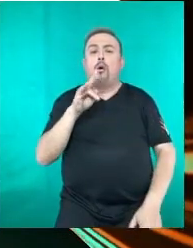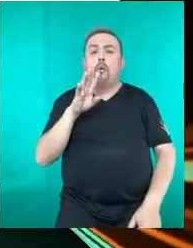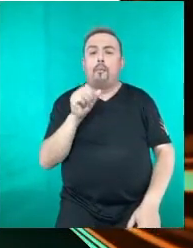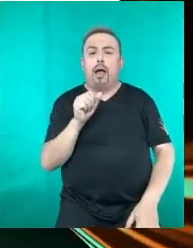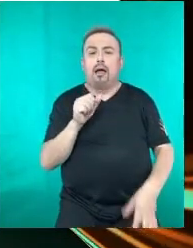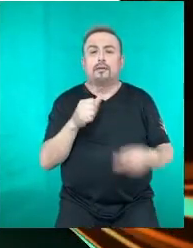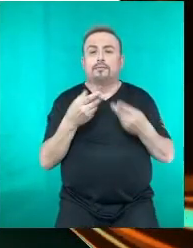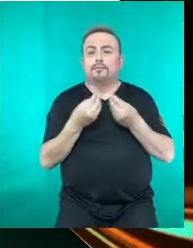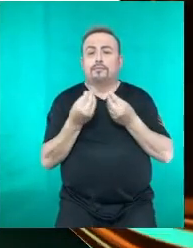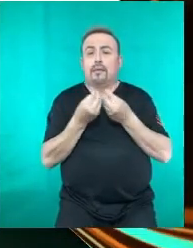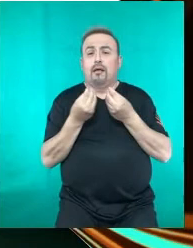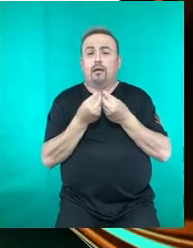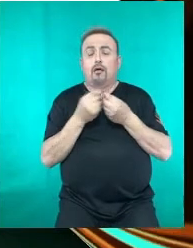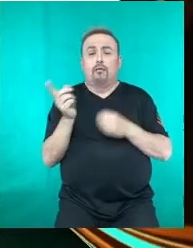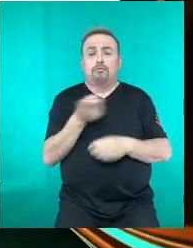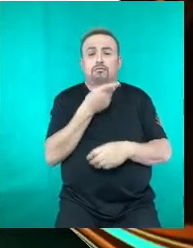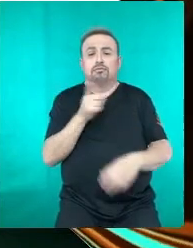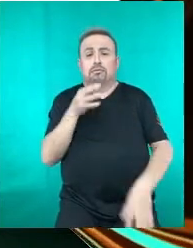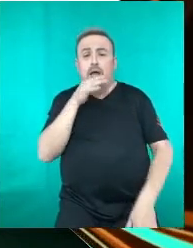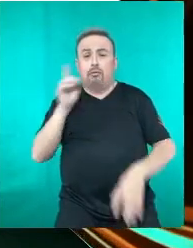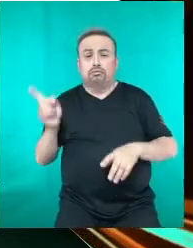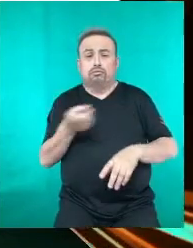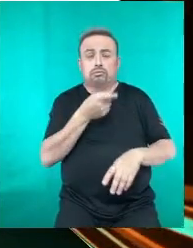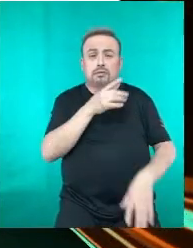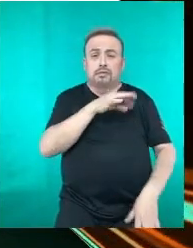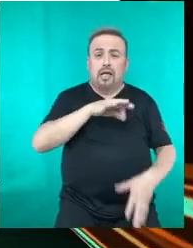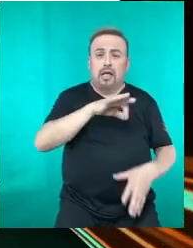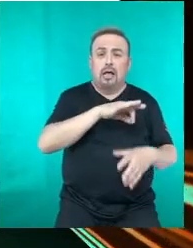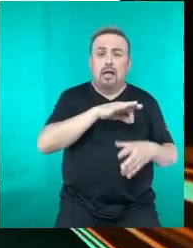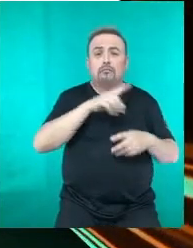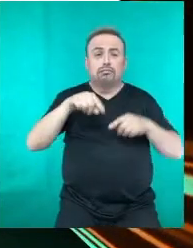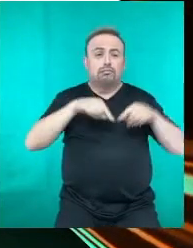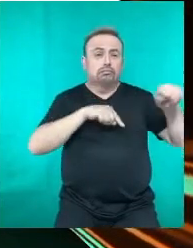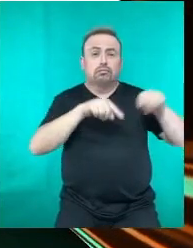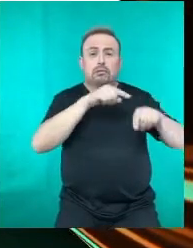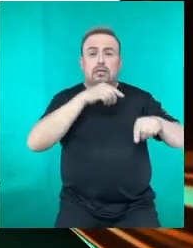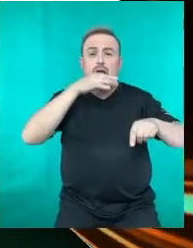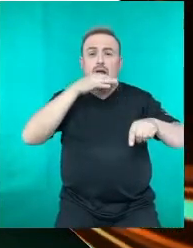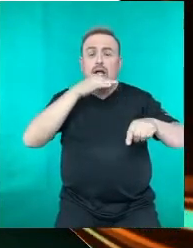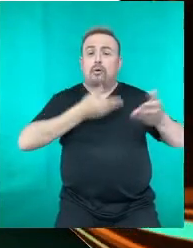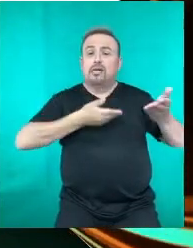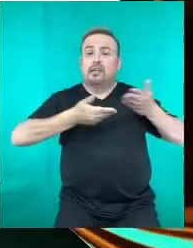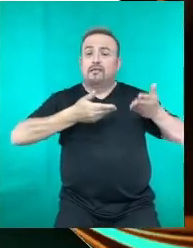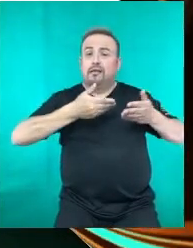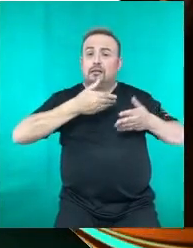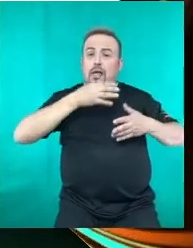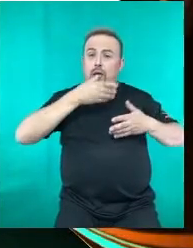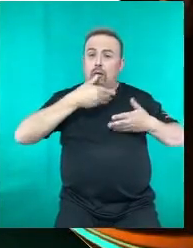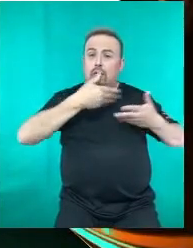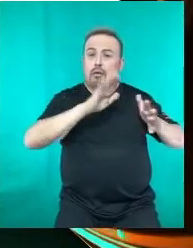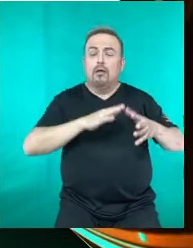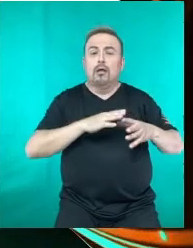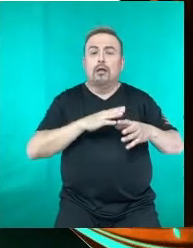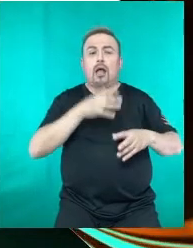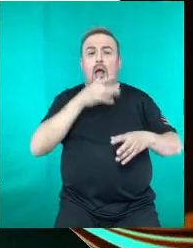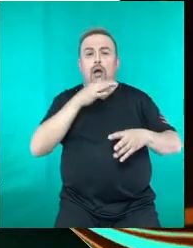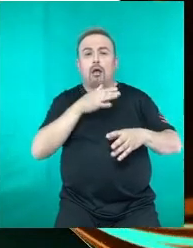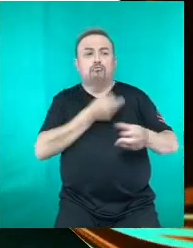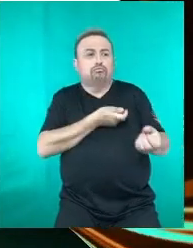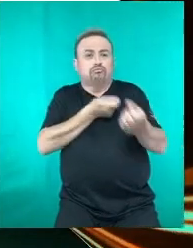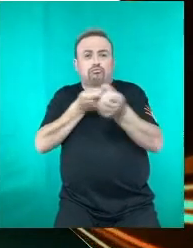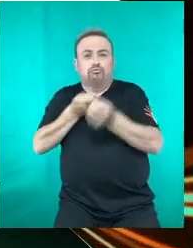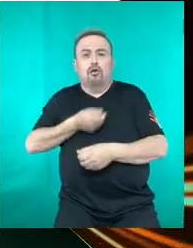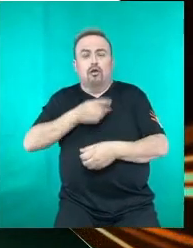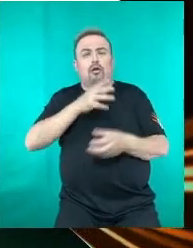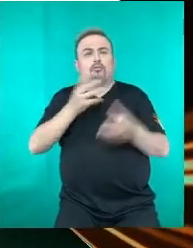flujo principal, que es el agua de mar o el agua desalada, hasta agua de servicio, agua contra incendios, cuando se tiene un sistema contra incendios,